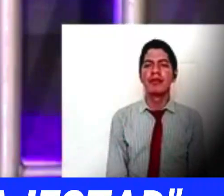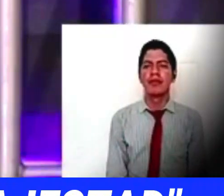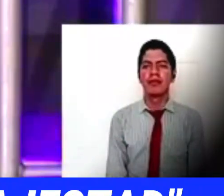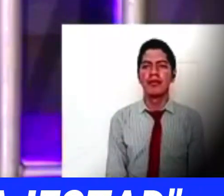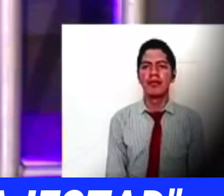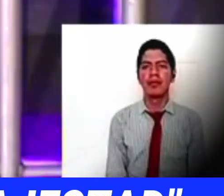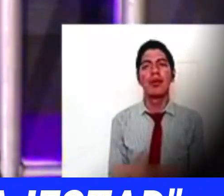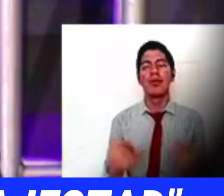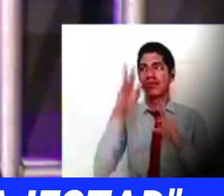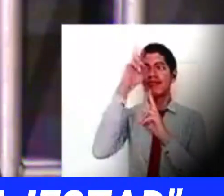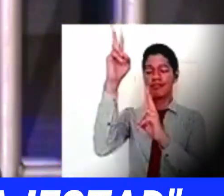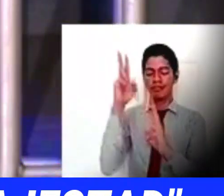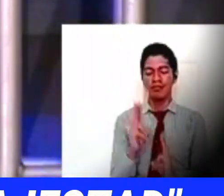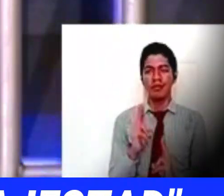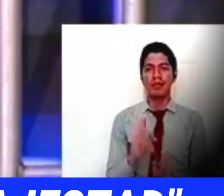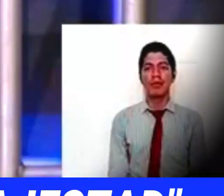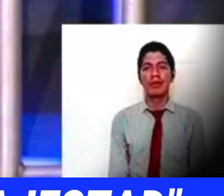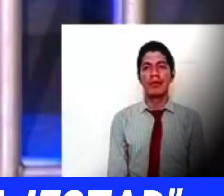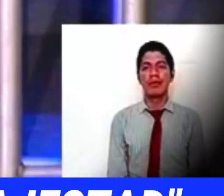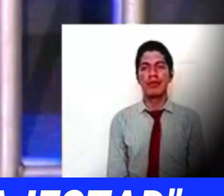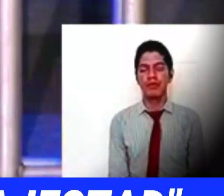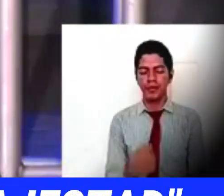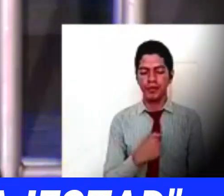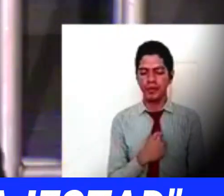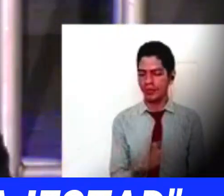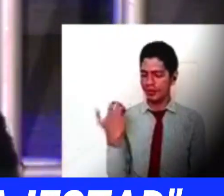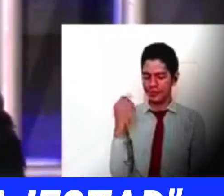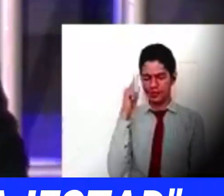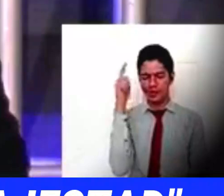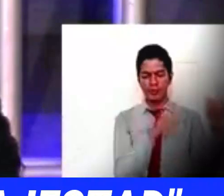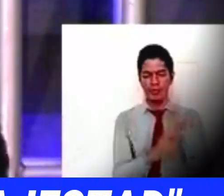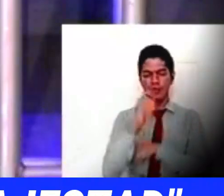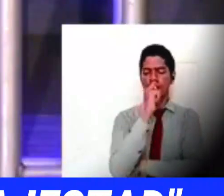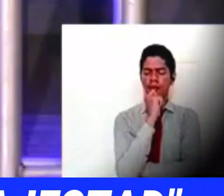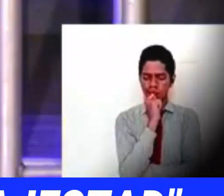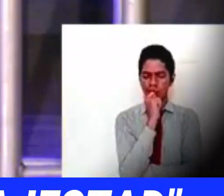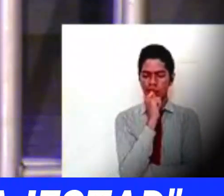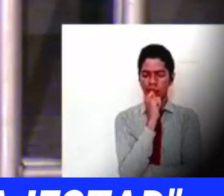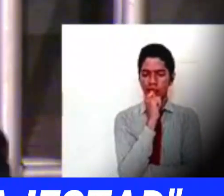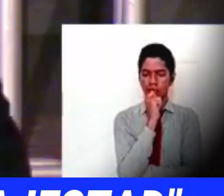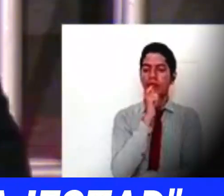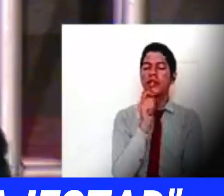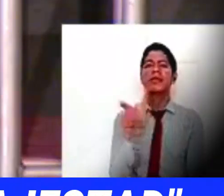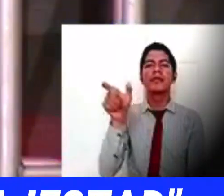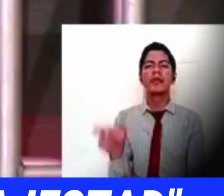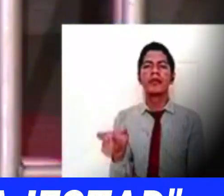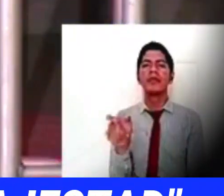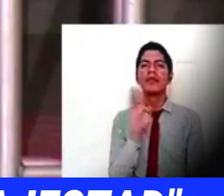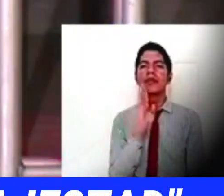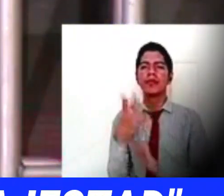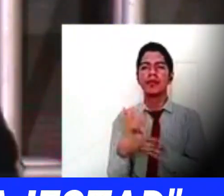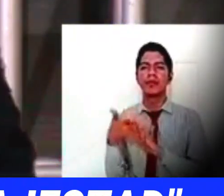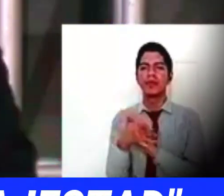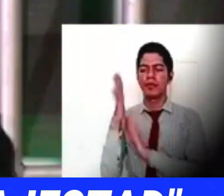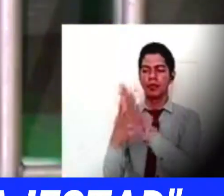tenemos. Yo estaba pensando por un momento, un hombre como David, que es una persona